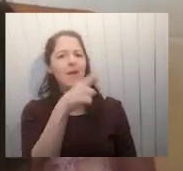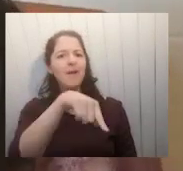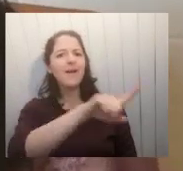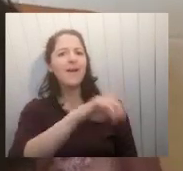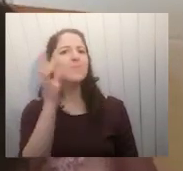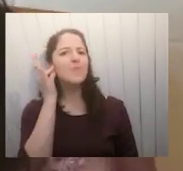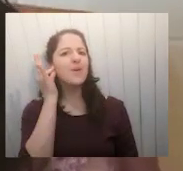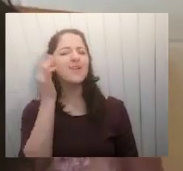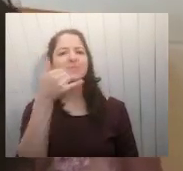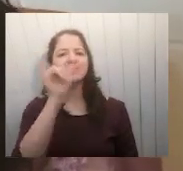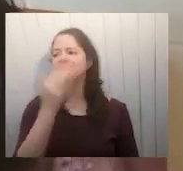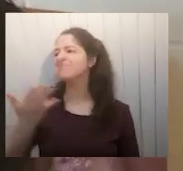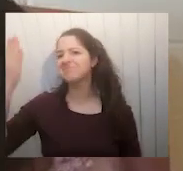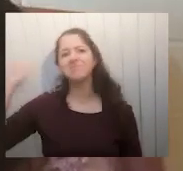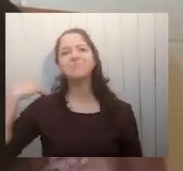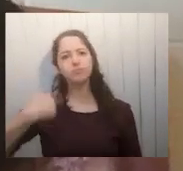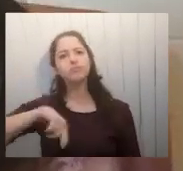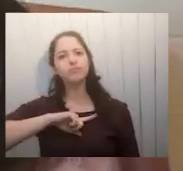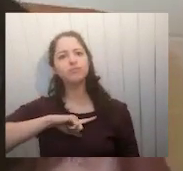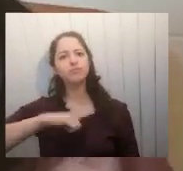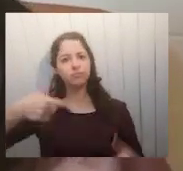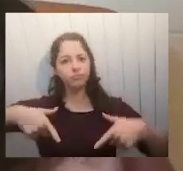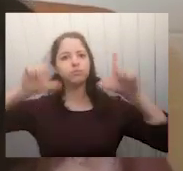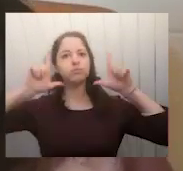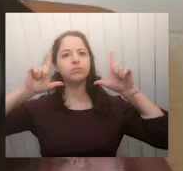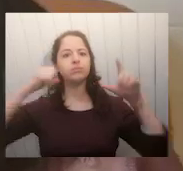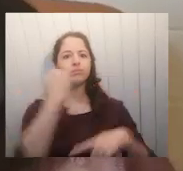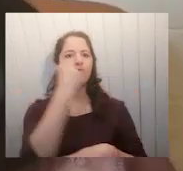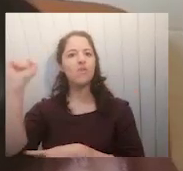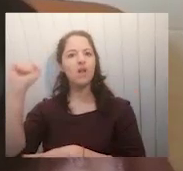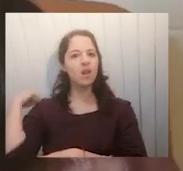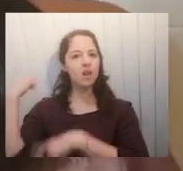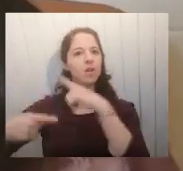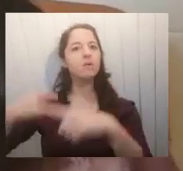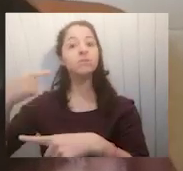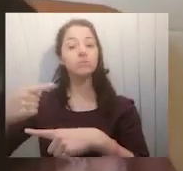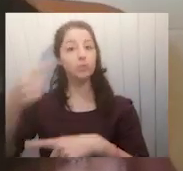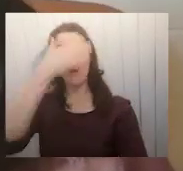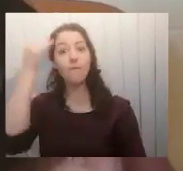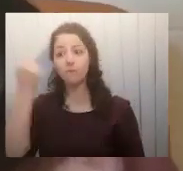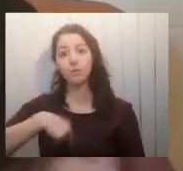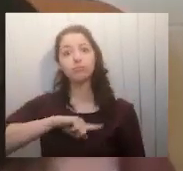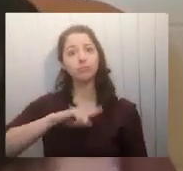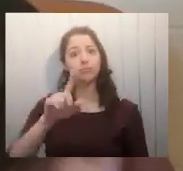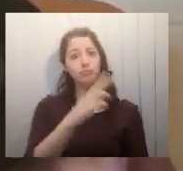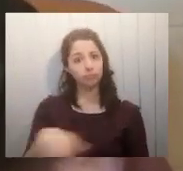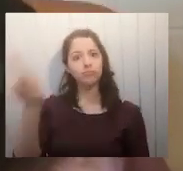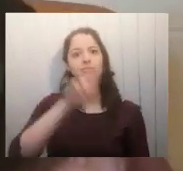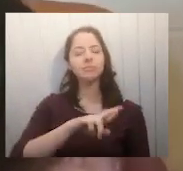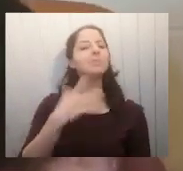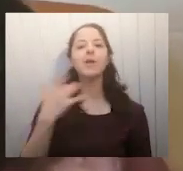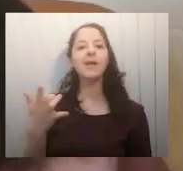burlan de las que nos cansamos de su insolencia y se olvidan que vamos a volver, porque no